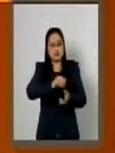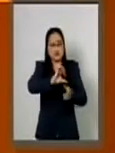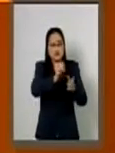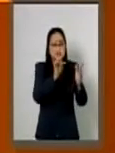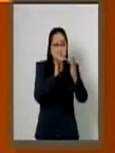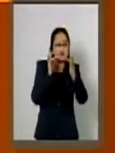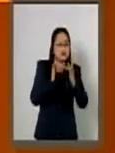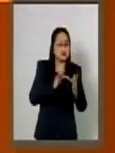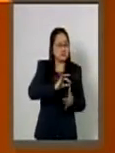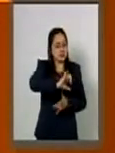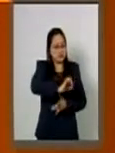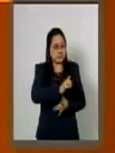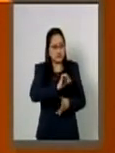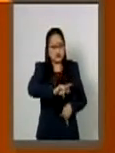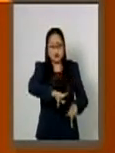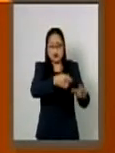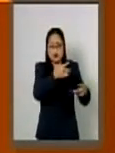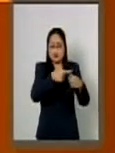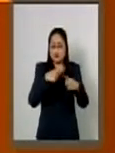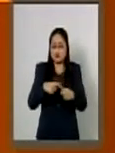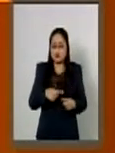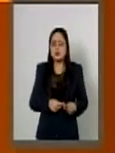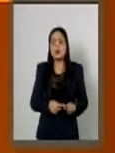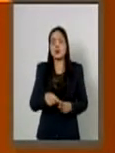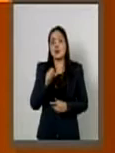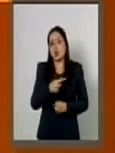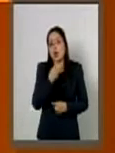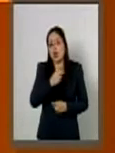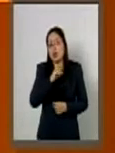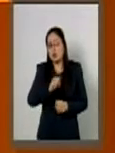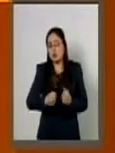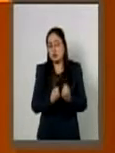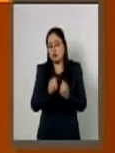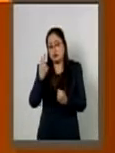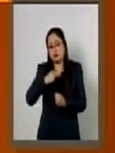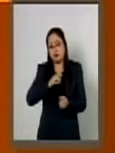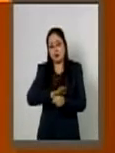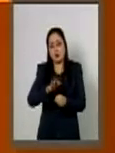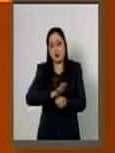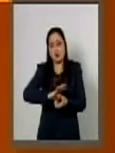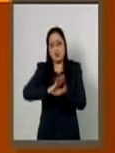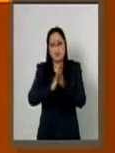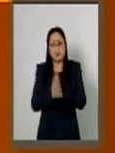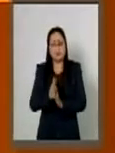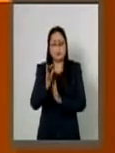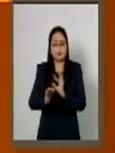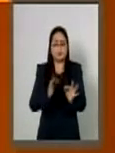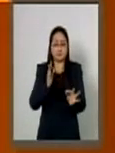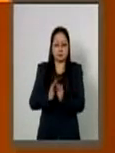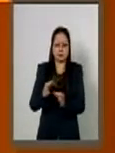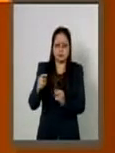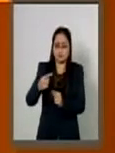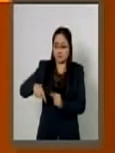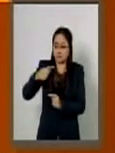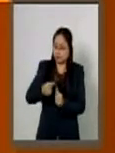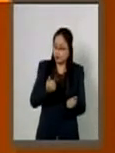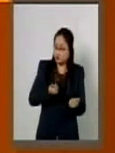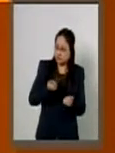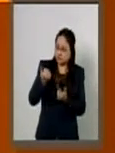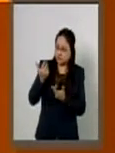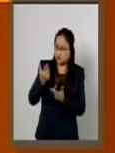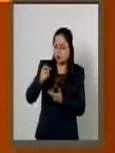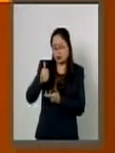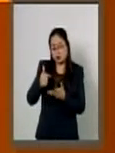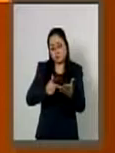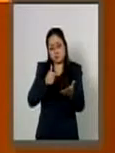exterior y es una plataforma para consolidar a nuestro sector exportador en otras